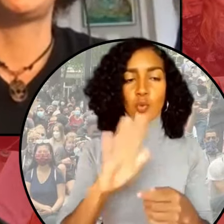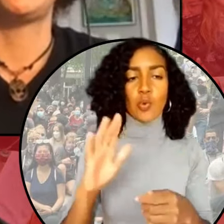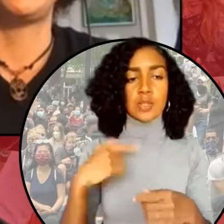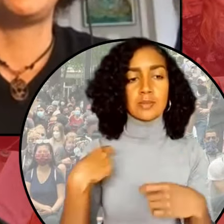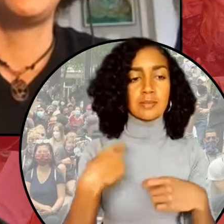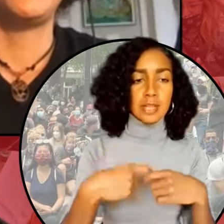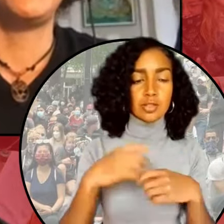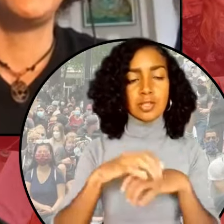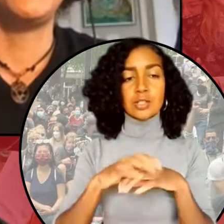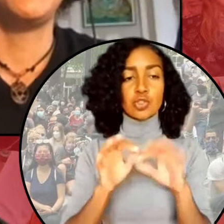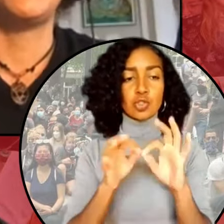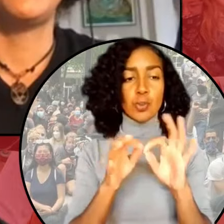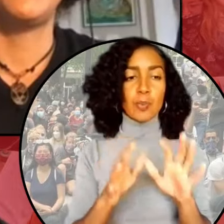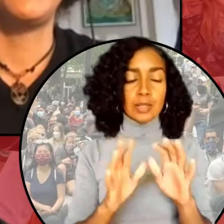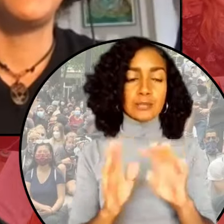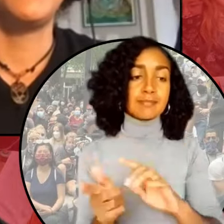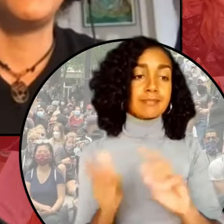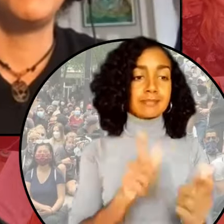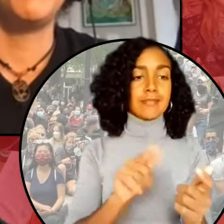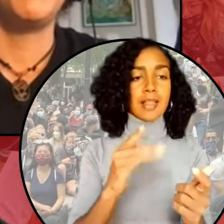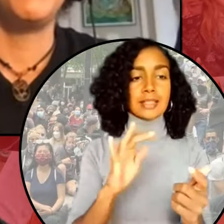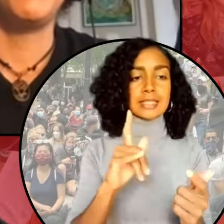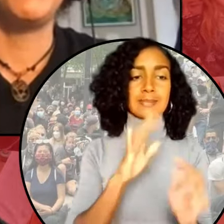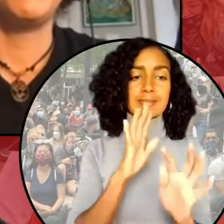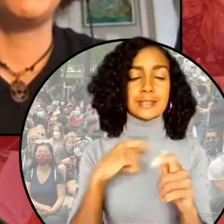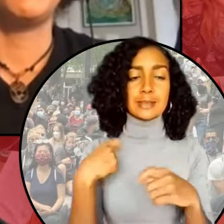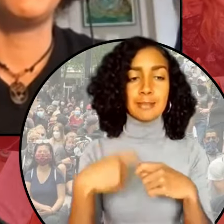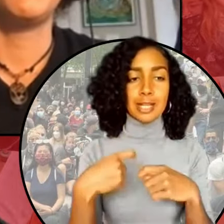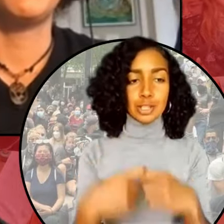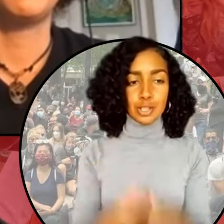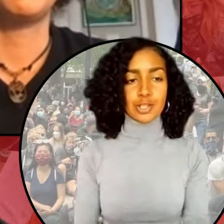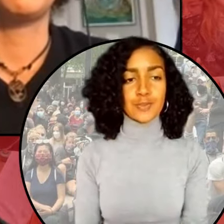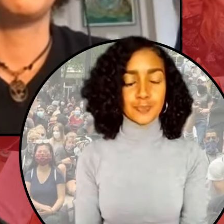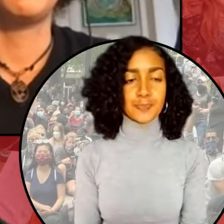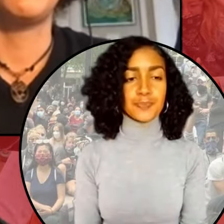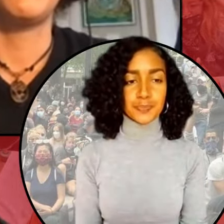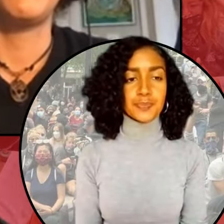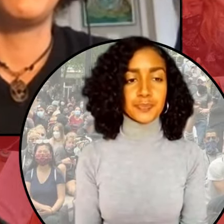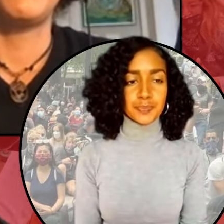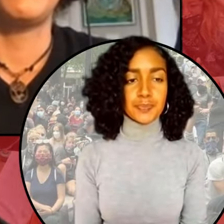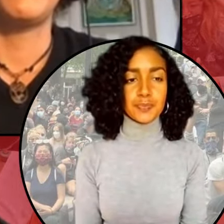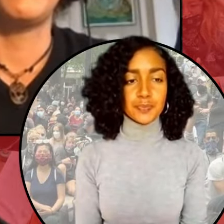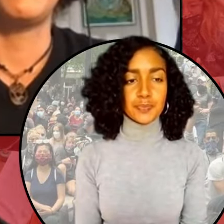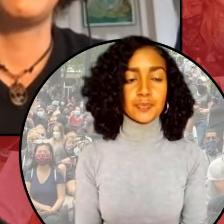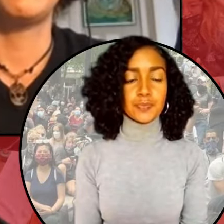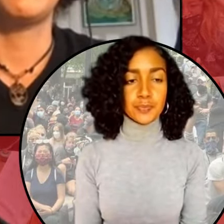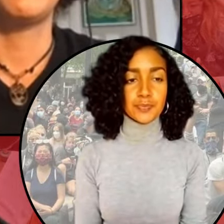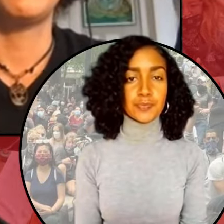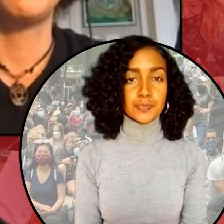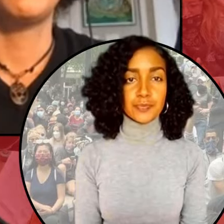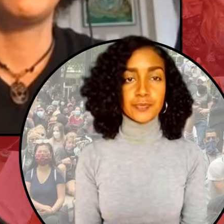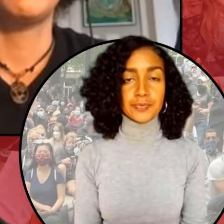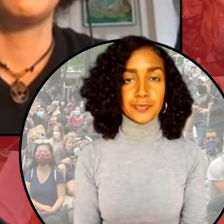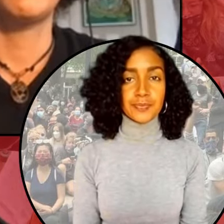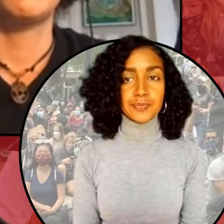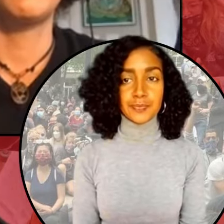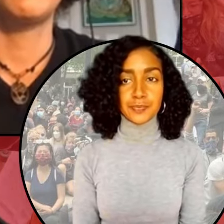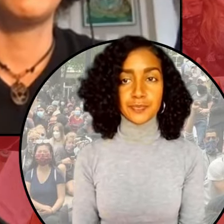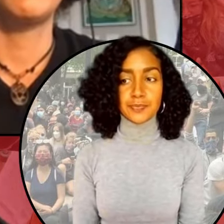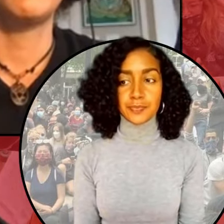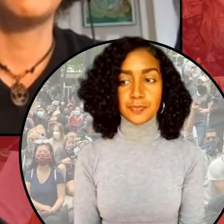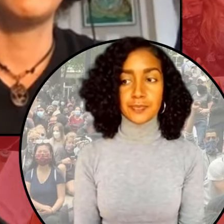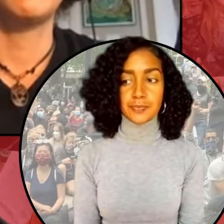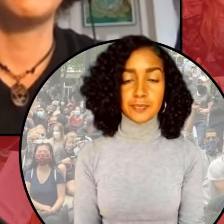interpreters. La justicia del lenguaje incluye el compromiso de la presencia plena de todos, la capacidad